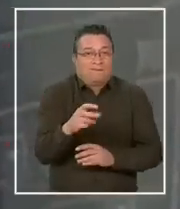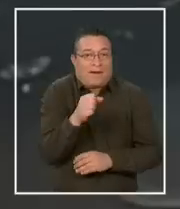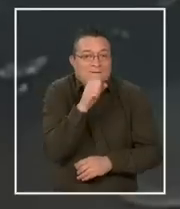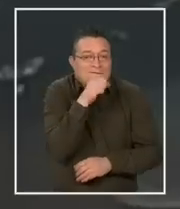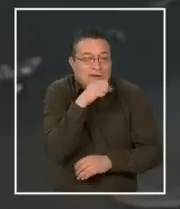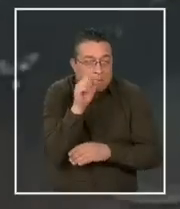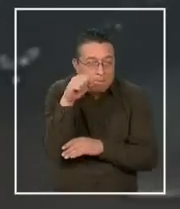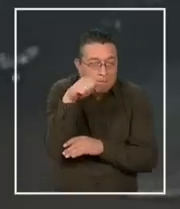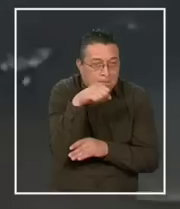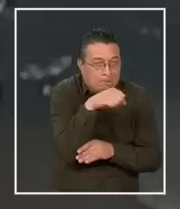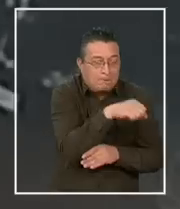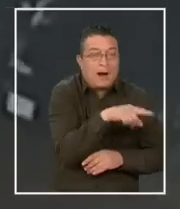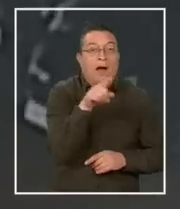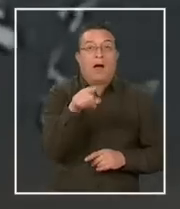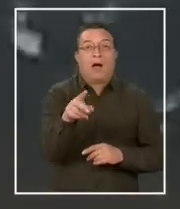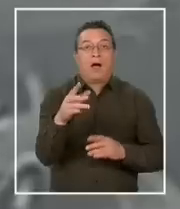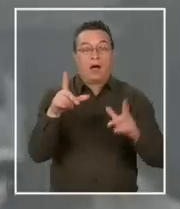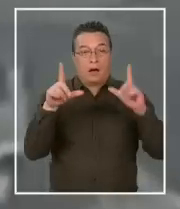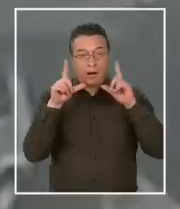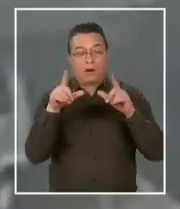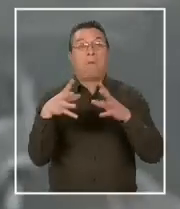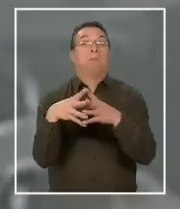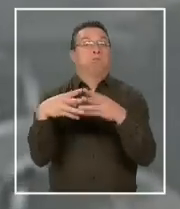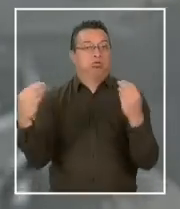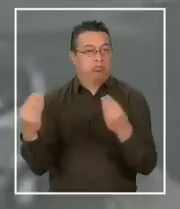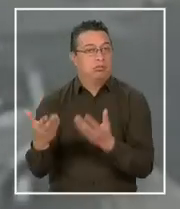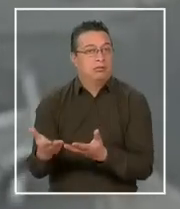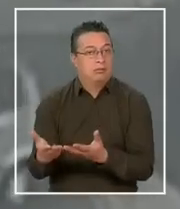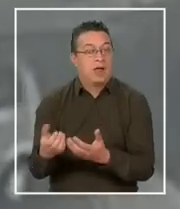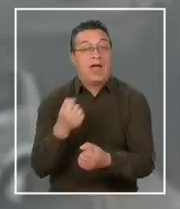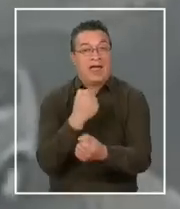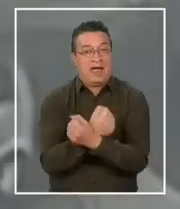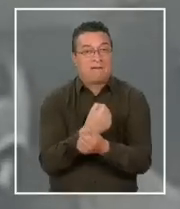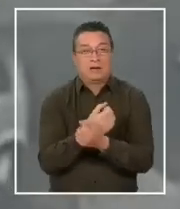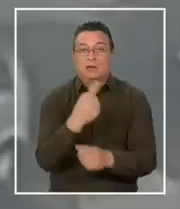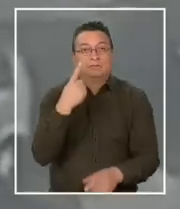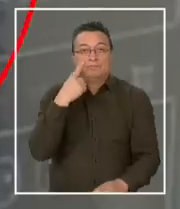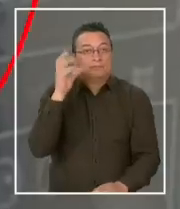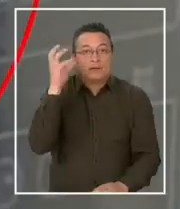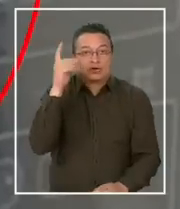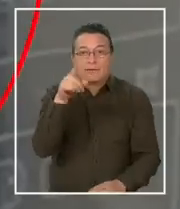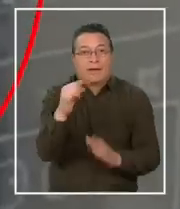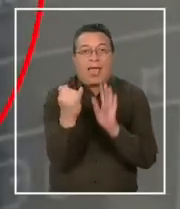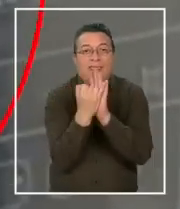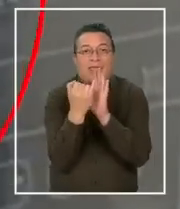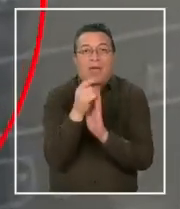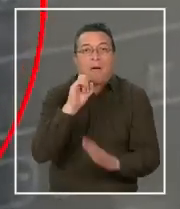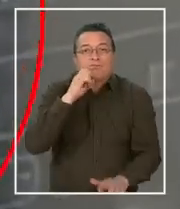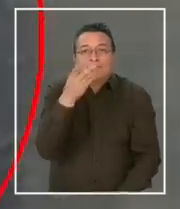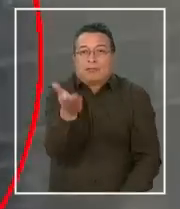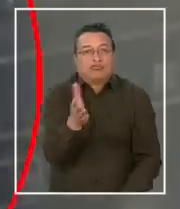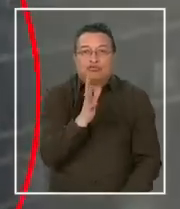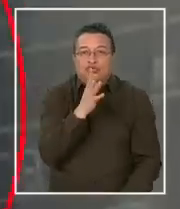anciana y que protagonizó esta historia está prófugo, y Carabineros desconoce su identidad.